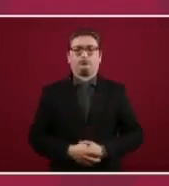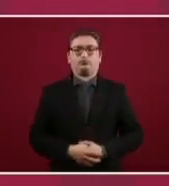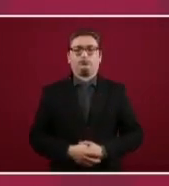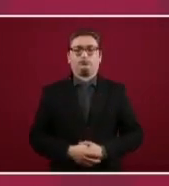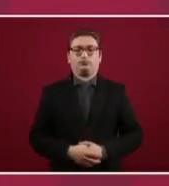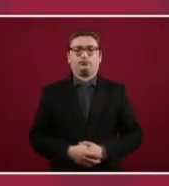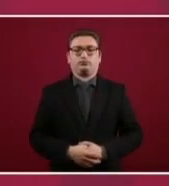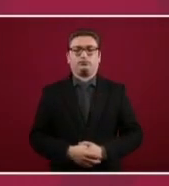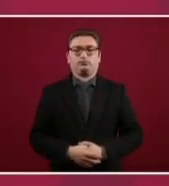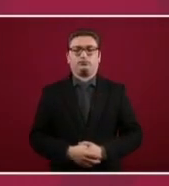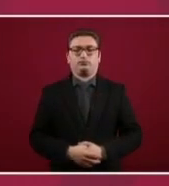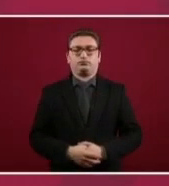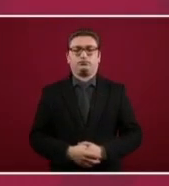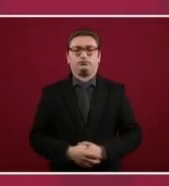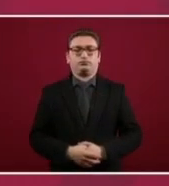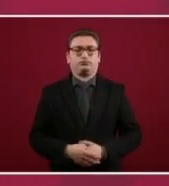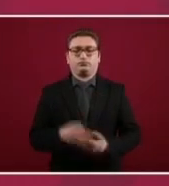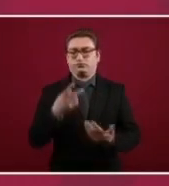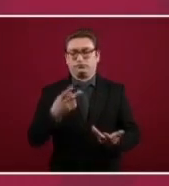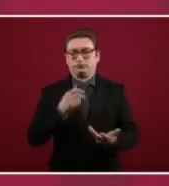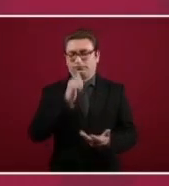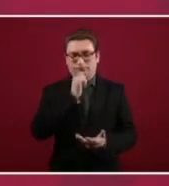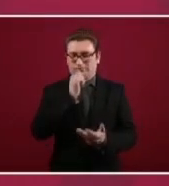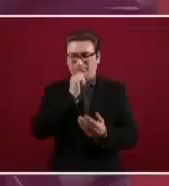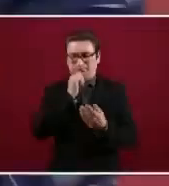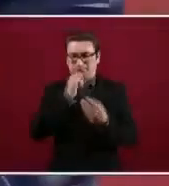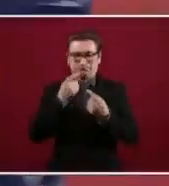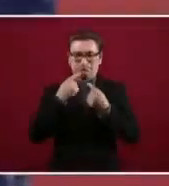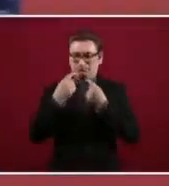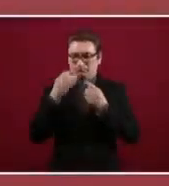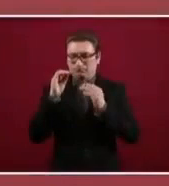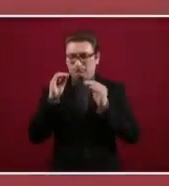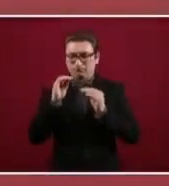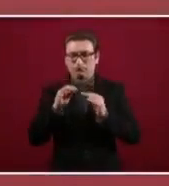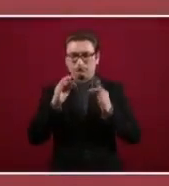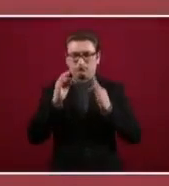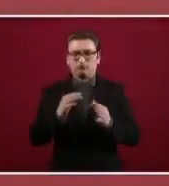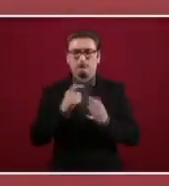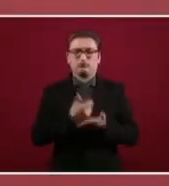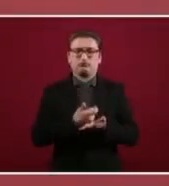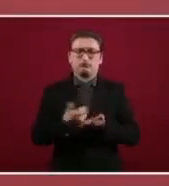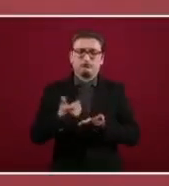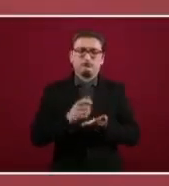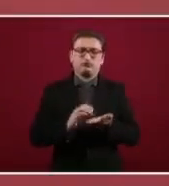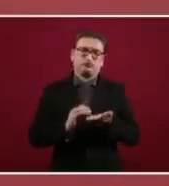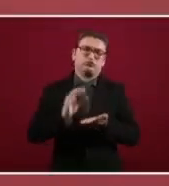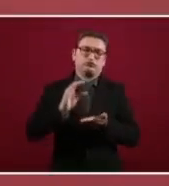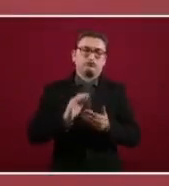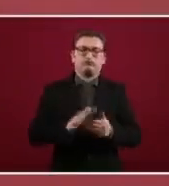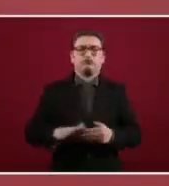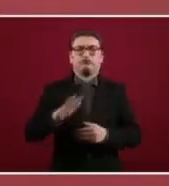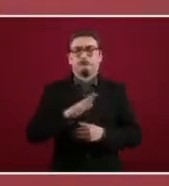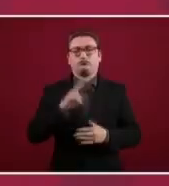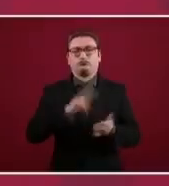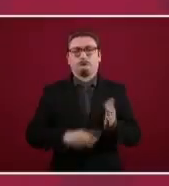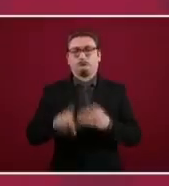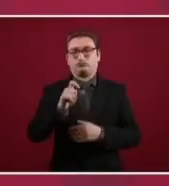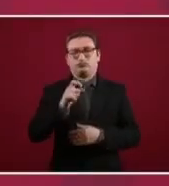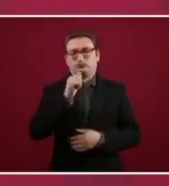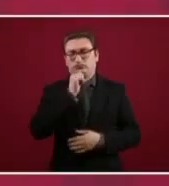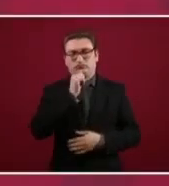entonces todavía no definimos el aumento al salario mínimo para el año próximo